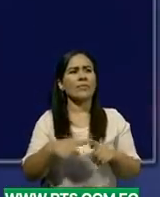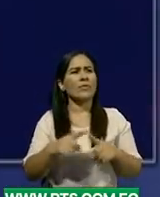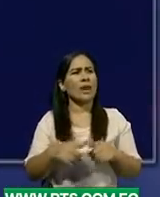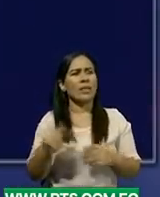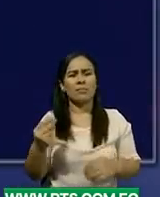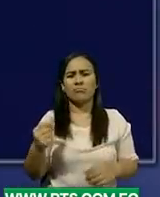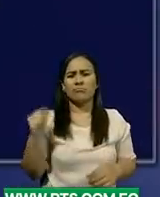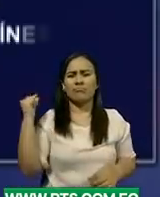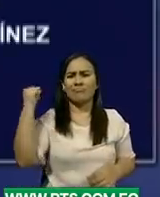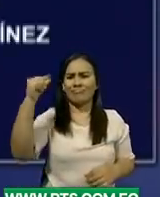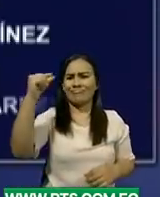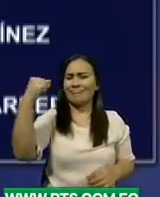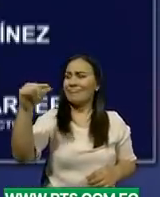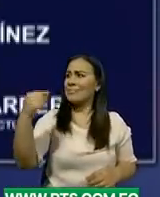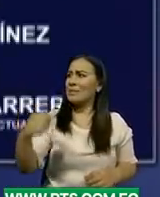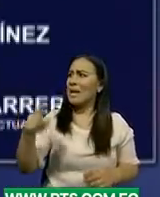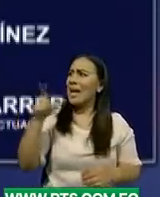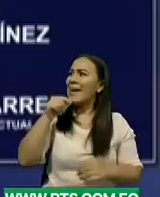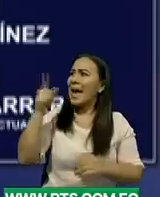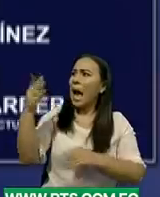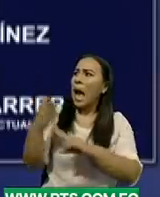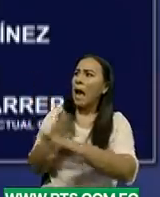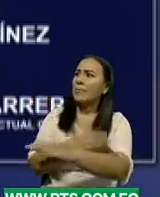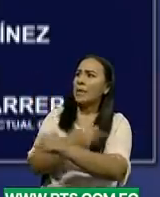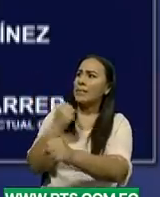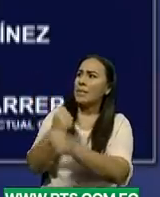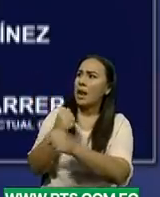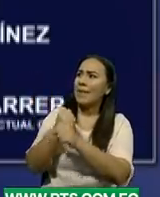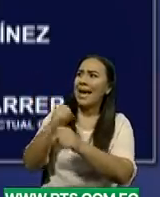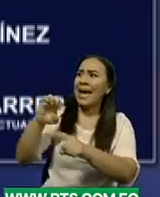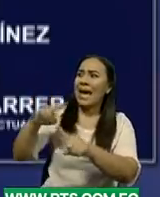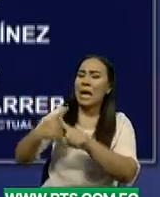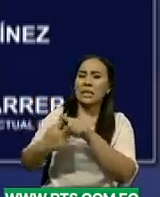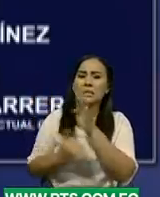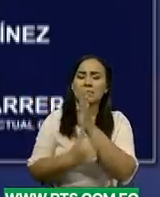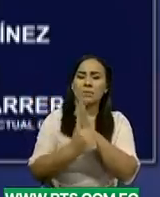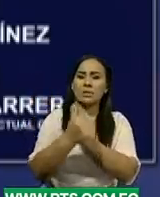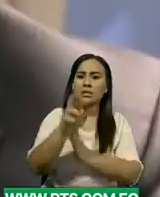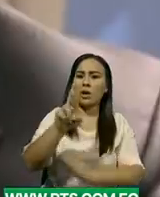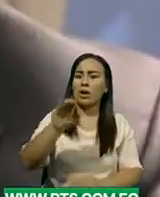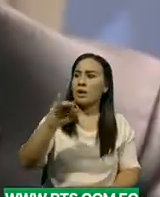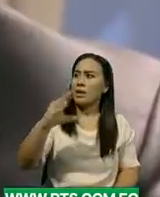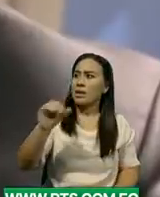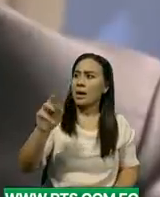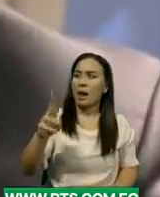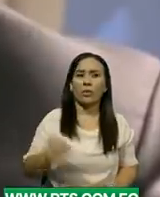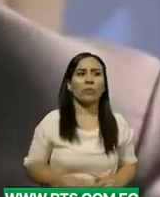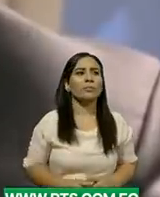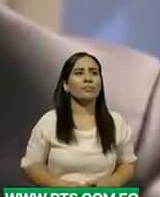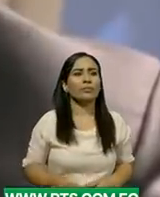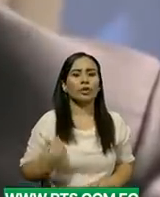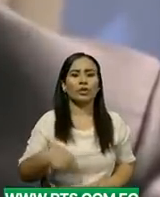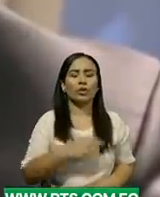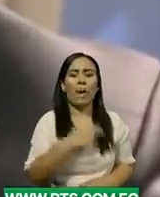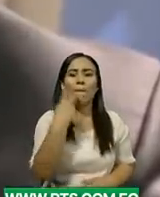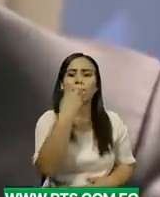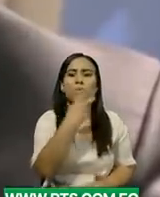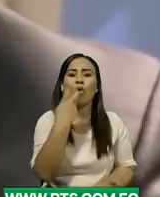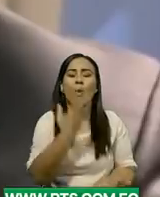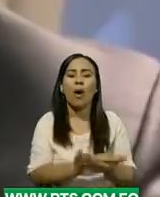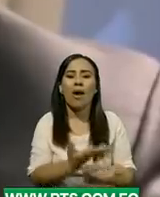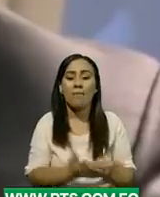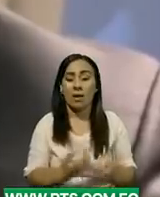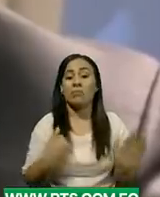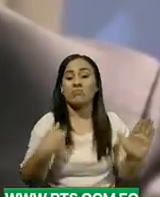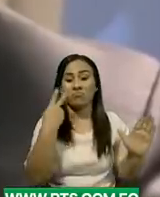transferencias se realizaron a exfuncionarios del correísmo, entre ellos el exministro Ricardo Patiño. Tenemos todas las pruebas, tenemos